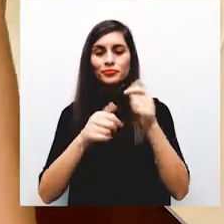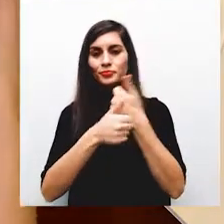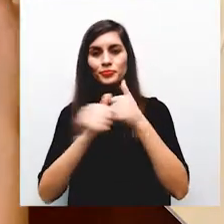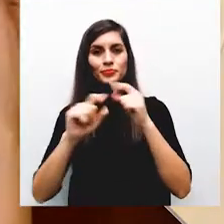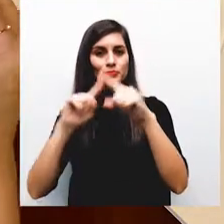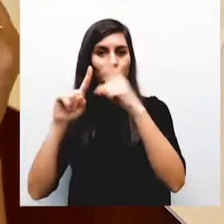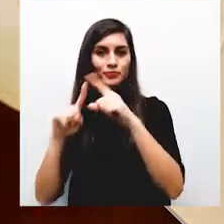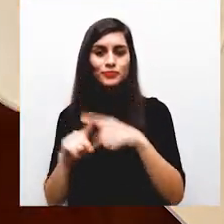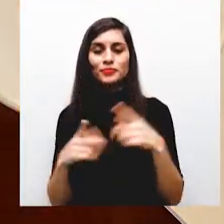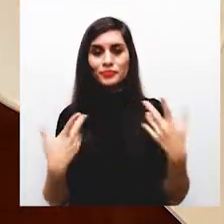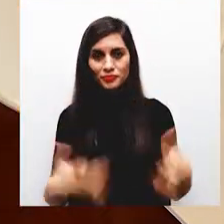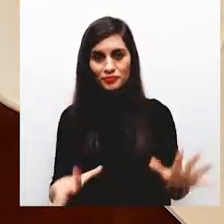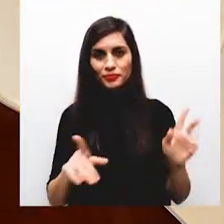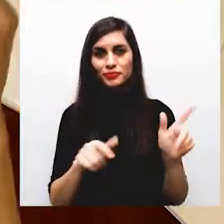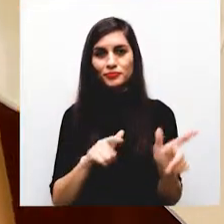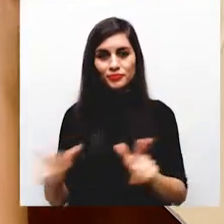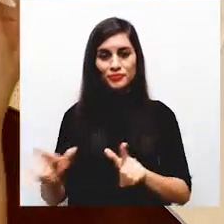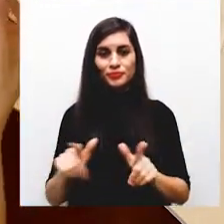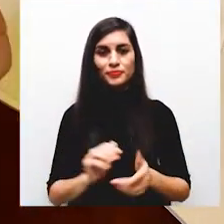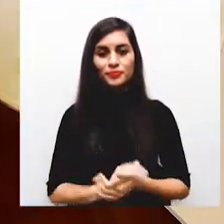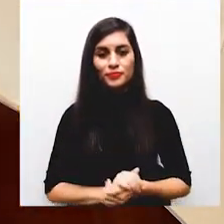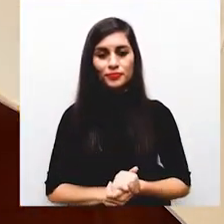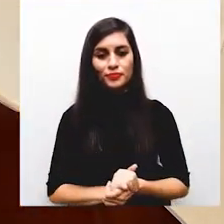de las dos maneras funciona.